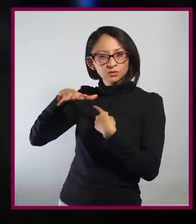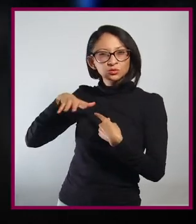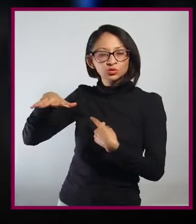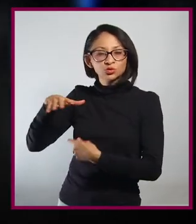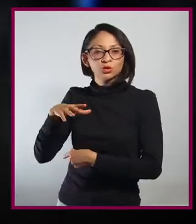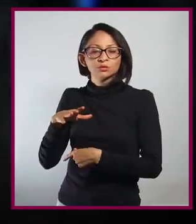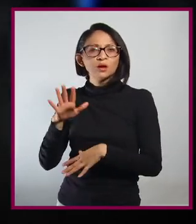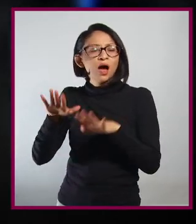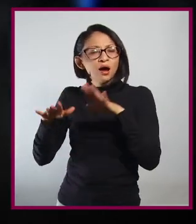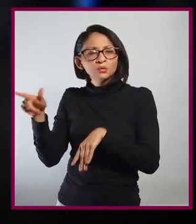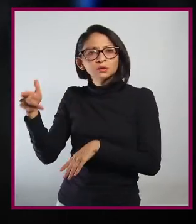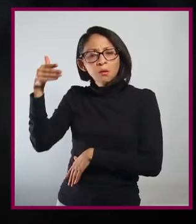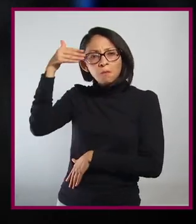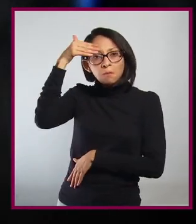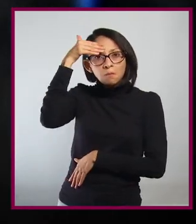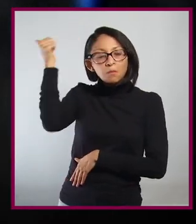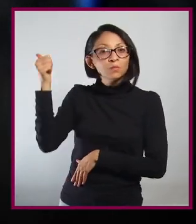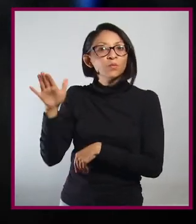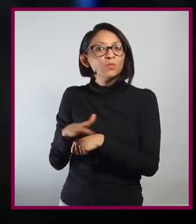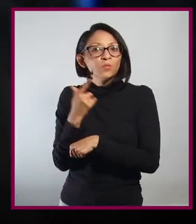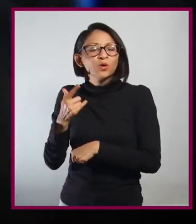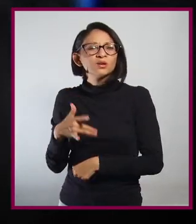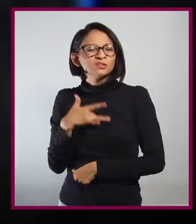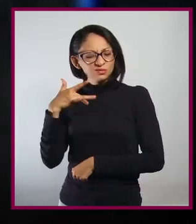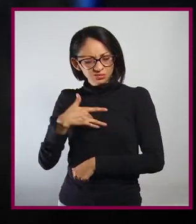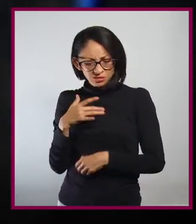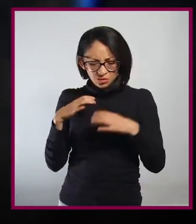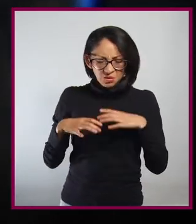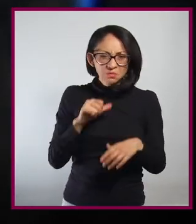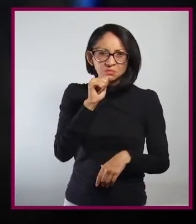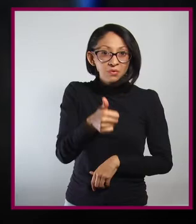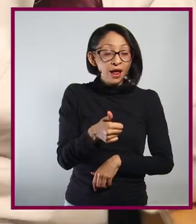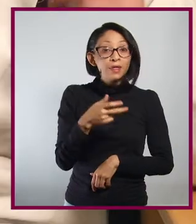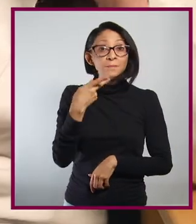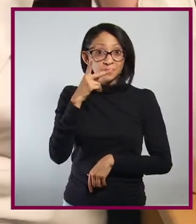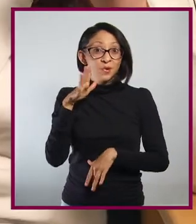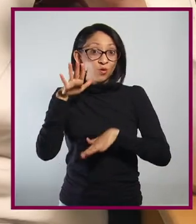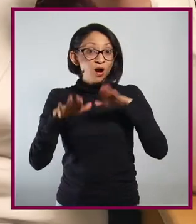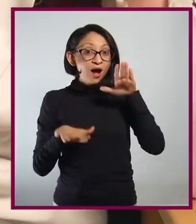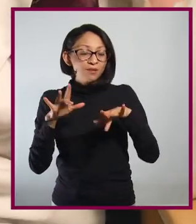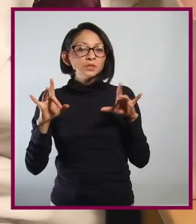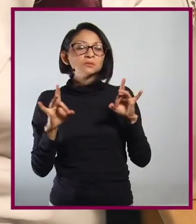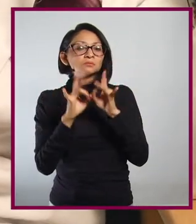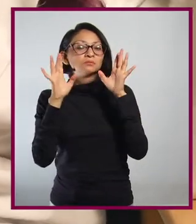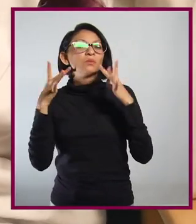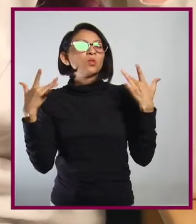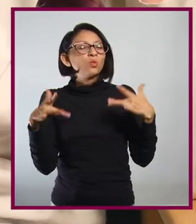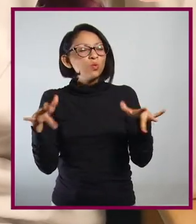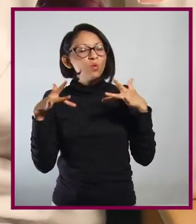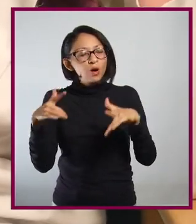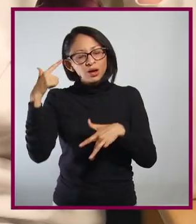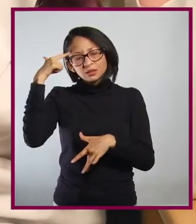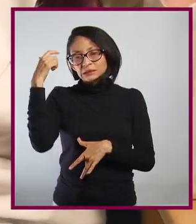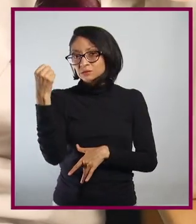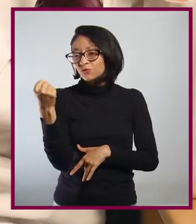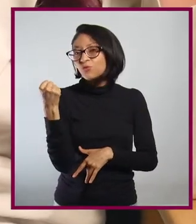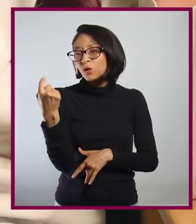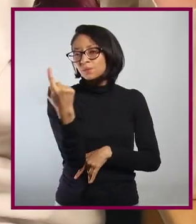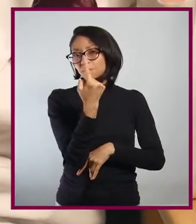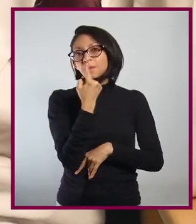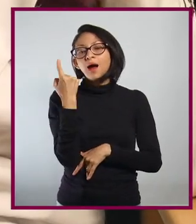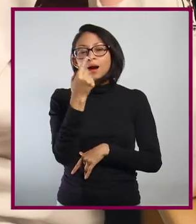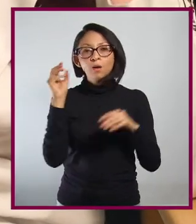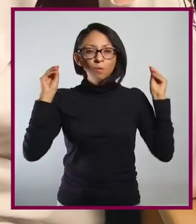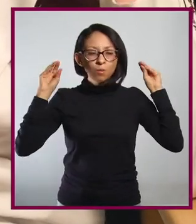con hipertensión no saben que están enfermos porque generalmente no tienen síntomas, pero a veces pueden tener dolor de cabeza intenso,